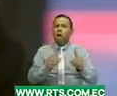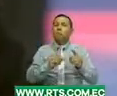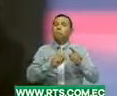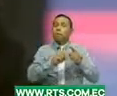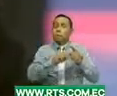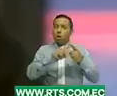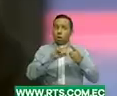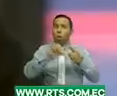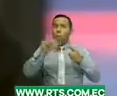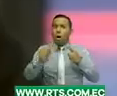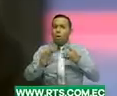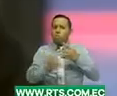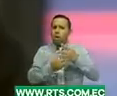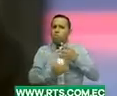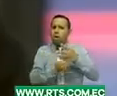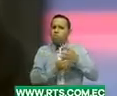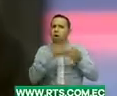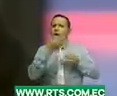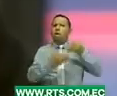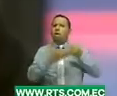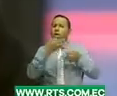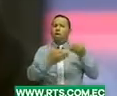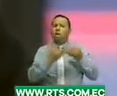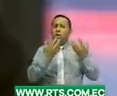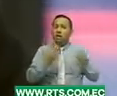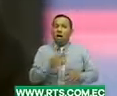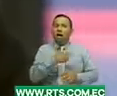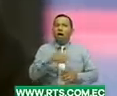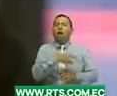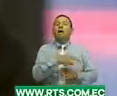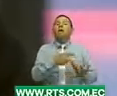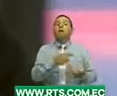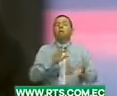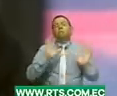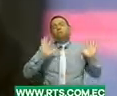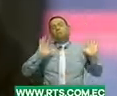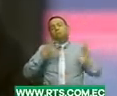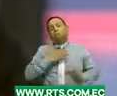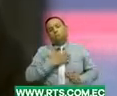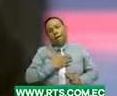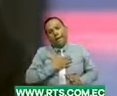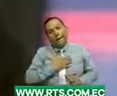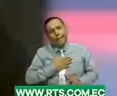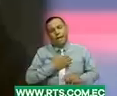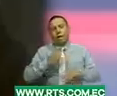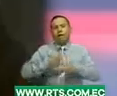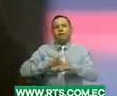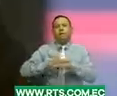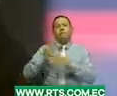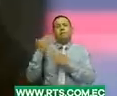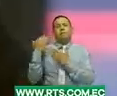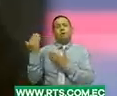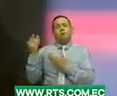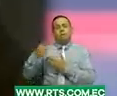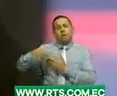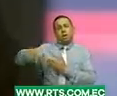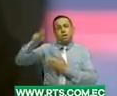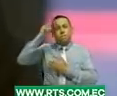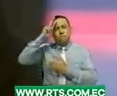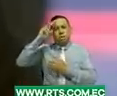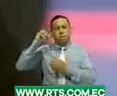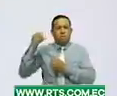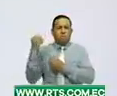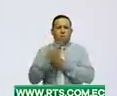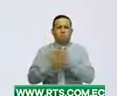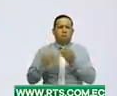procesos legales y lastimosamente cuando la política se inmiscuye en la parte jurídica es una bomba de